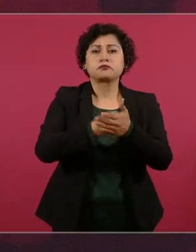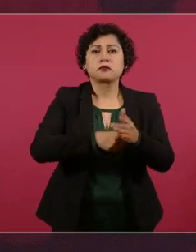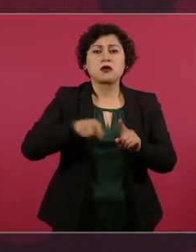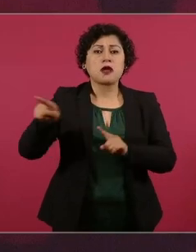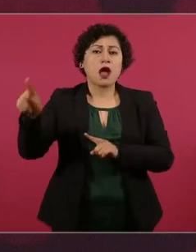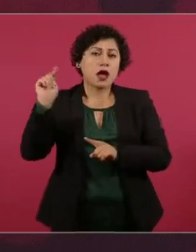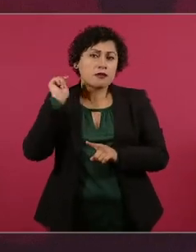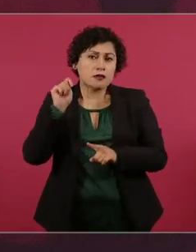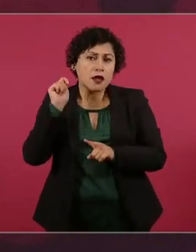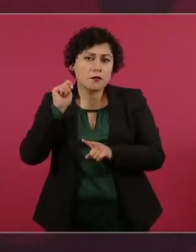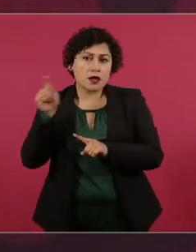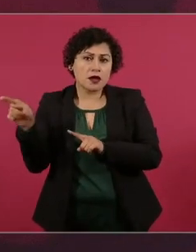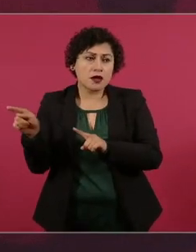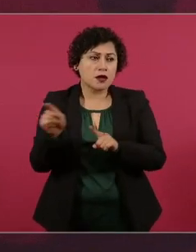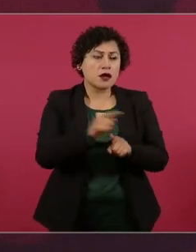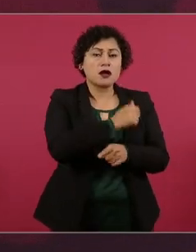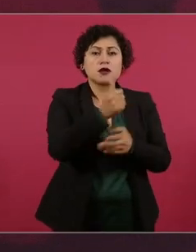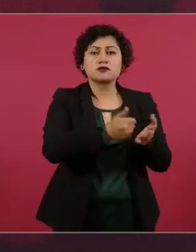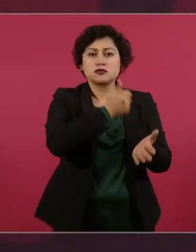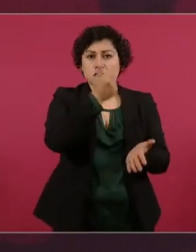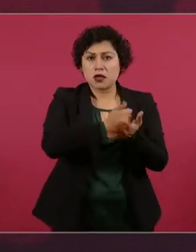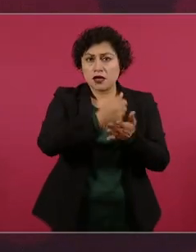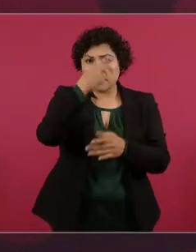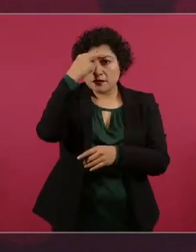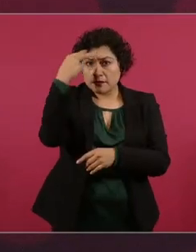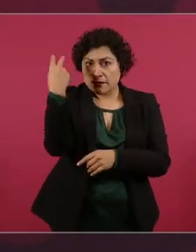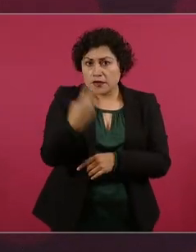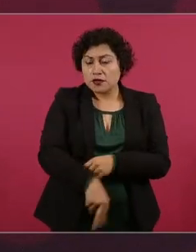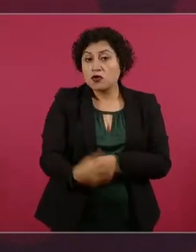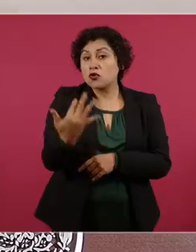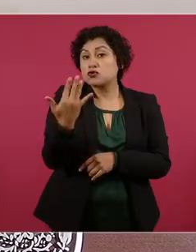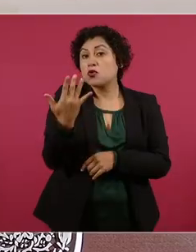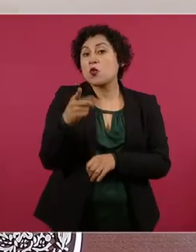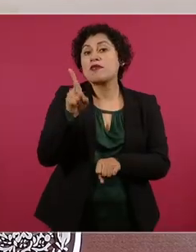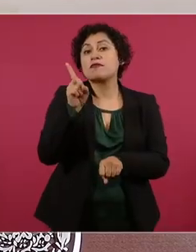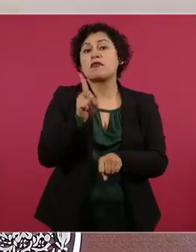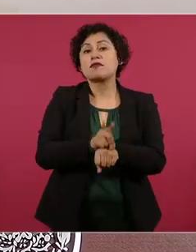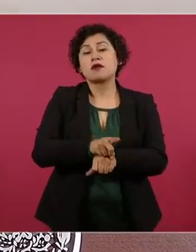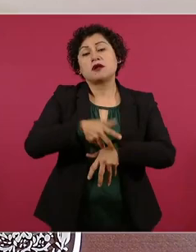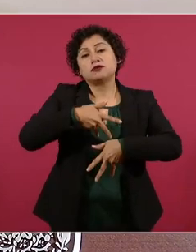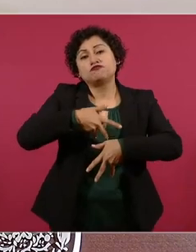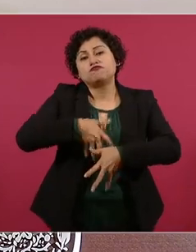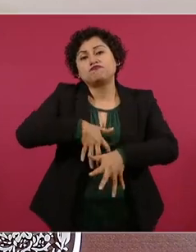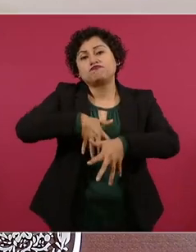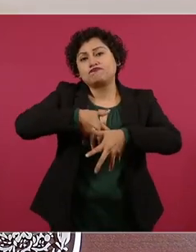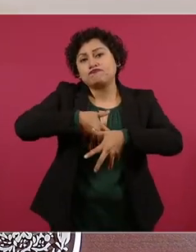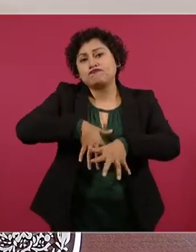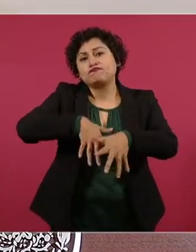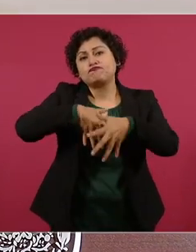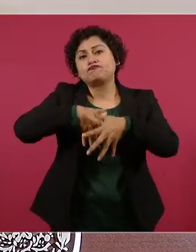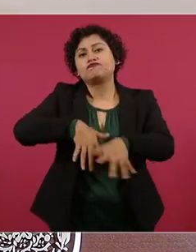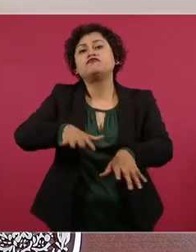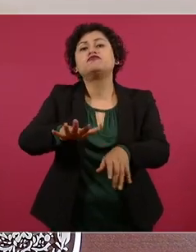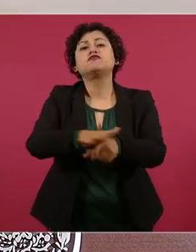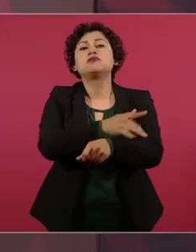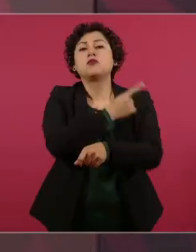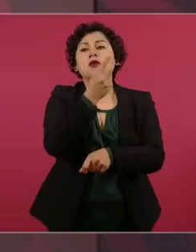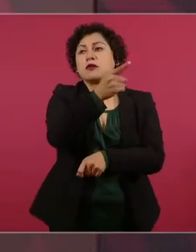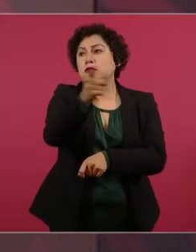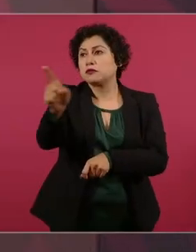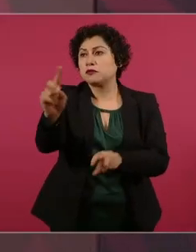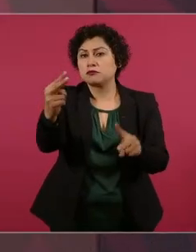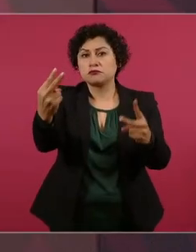50 días, en el éxodo por la democracia, porque no querían respetarnos un triunfo